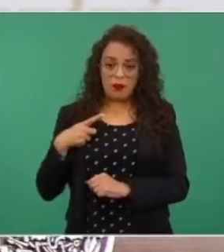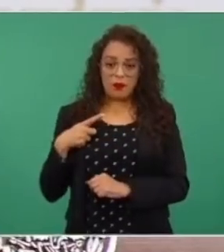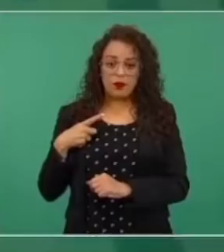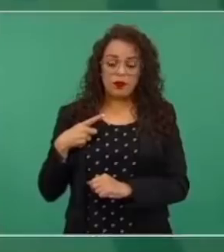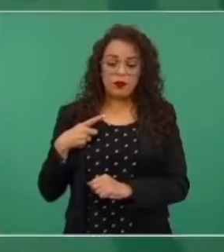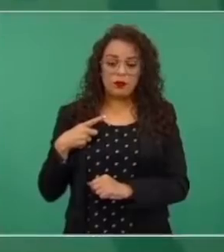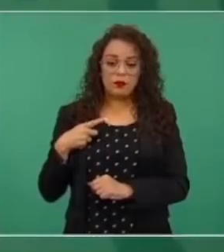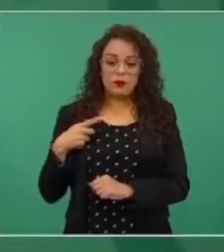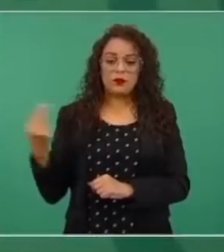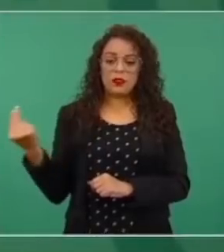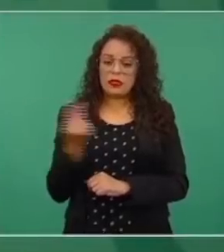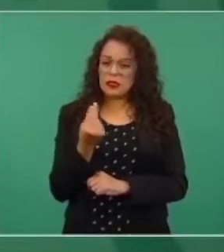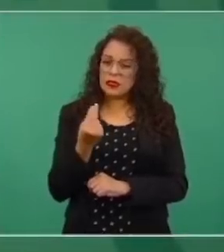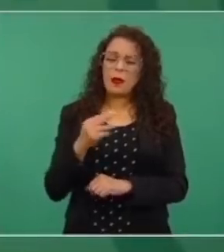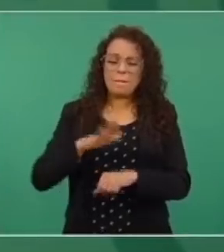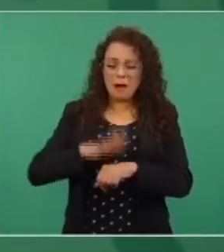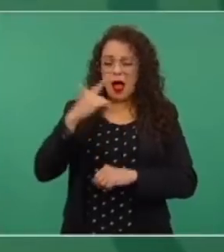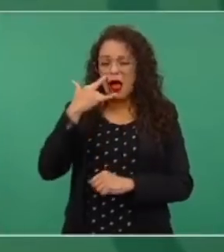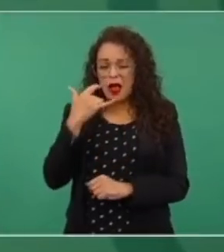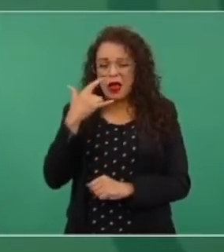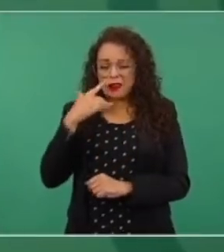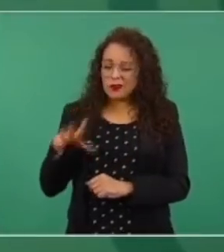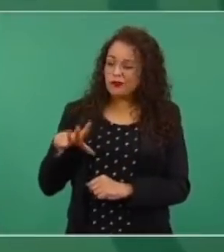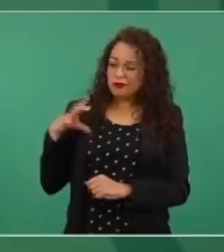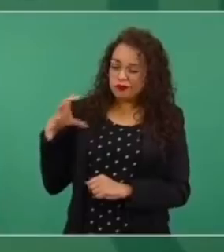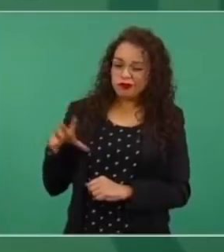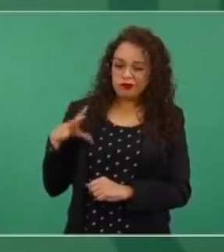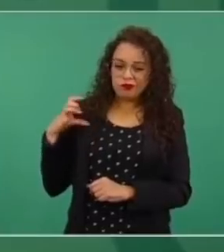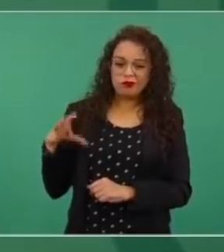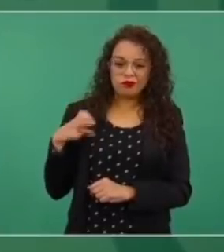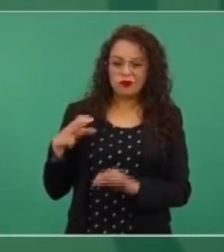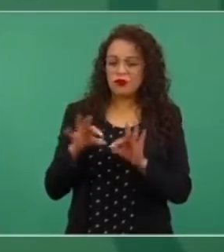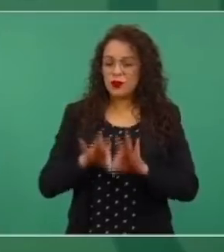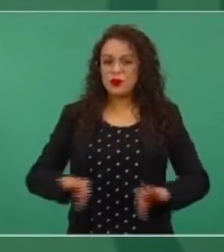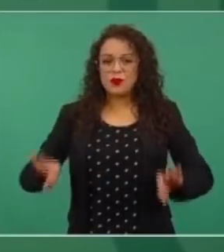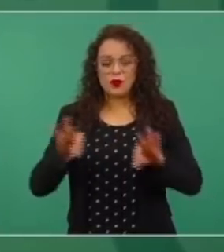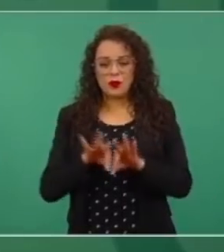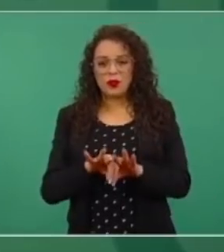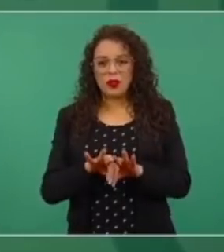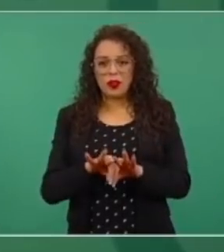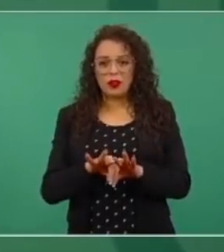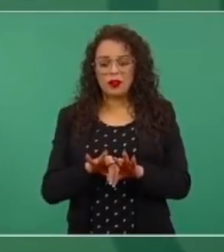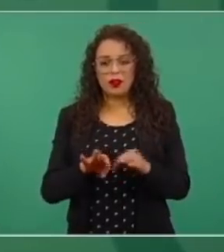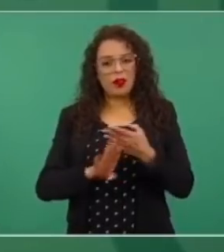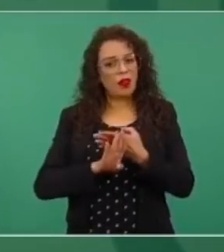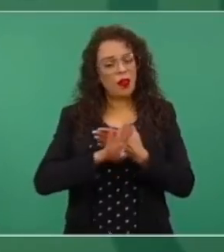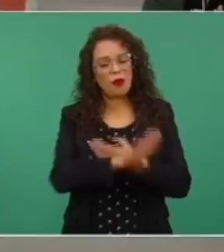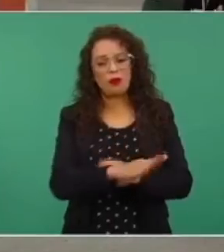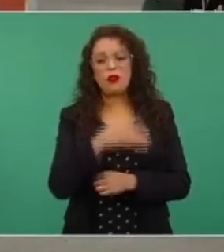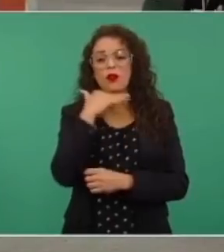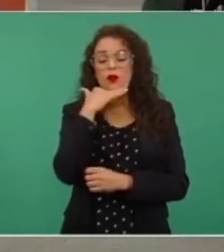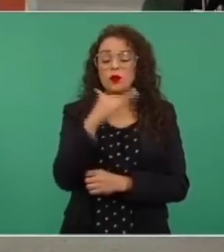hagan un esfuerzo también para que no haya corrupción,